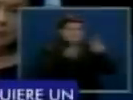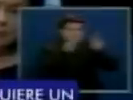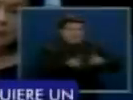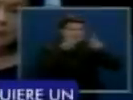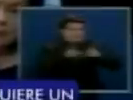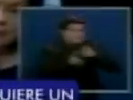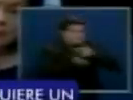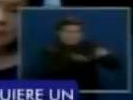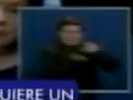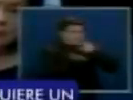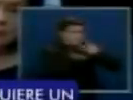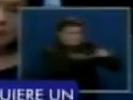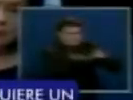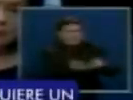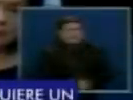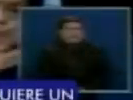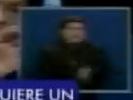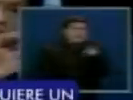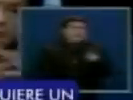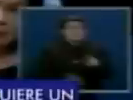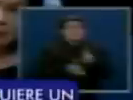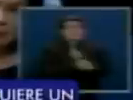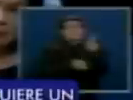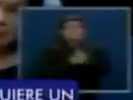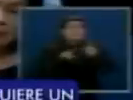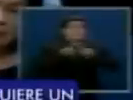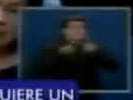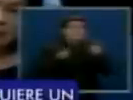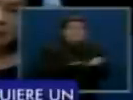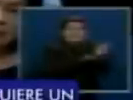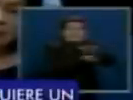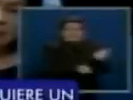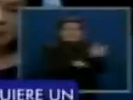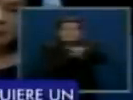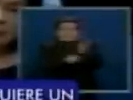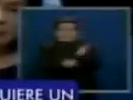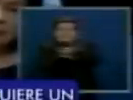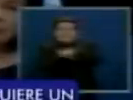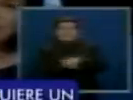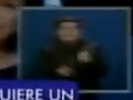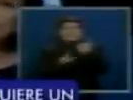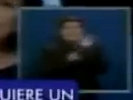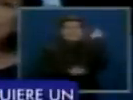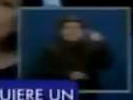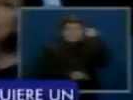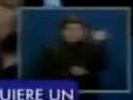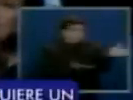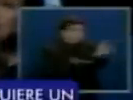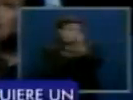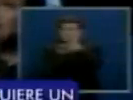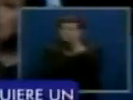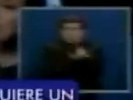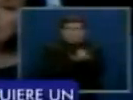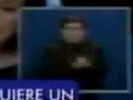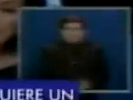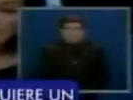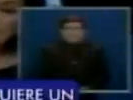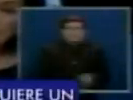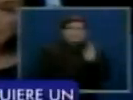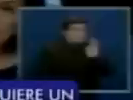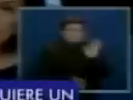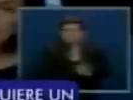de pagar recurriendo a múltiples artimañas y lo que el propio Estado deja de cobrar por